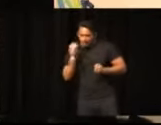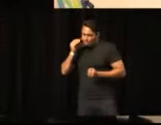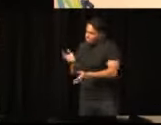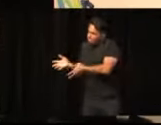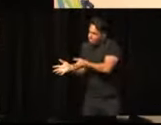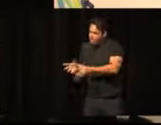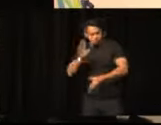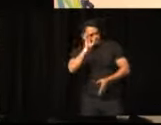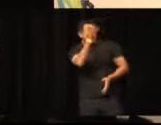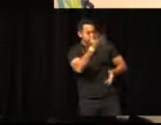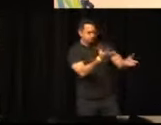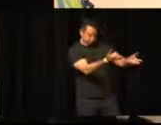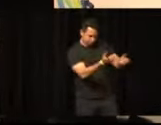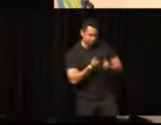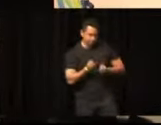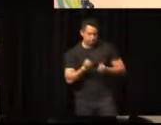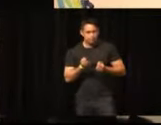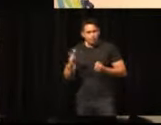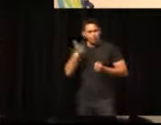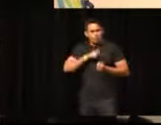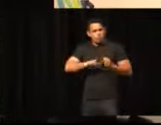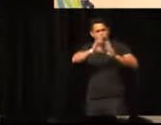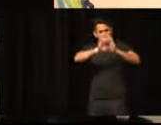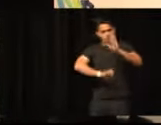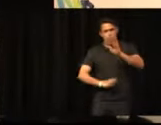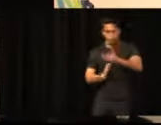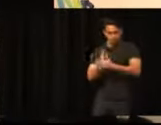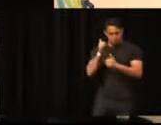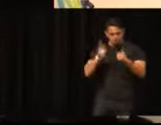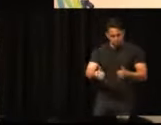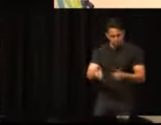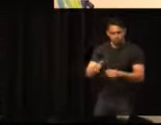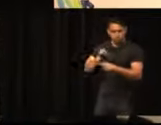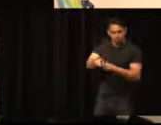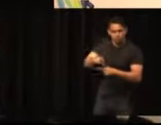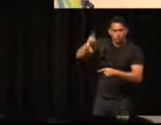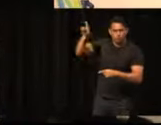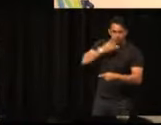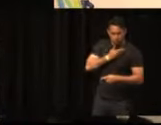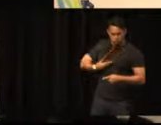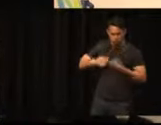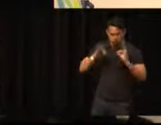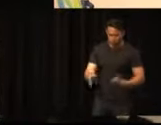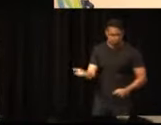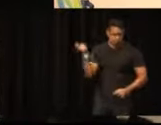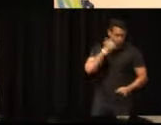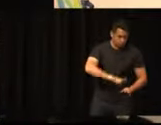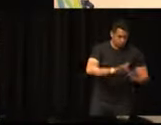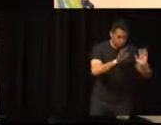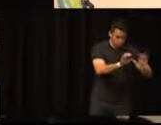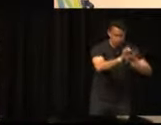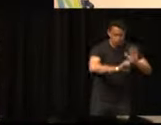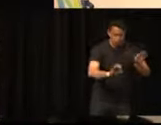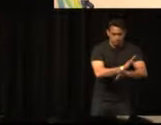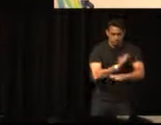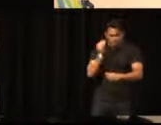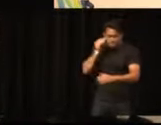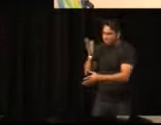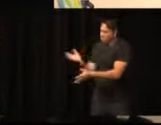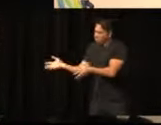acogiesen nuestra propuesta una vez que ya teníamos ido al edital público y ya teníamos sido aprobados,